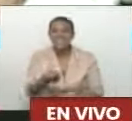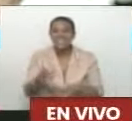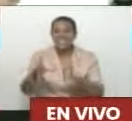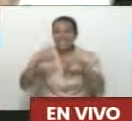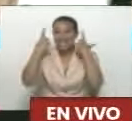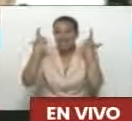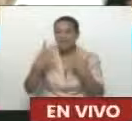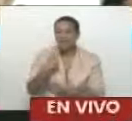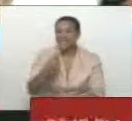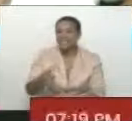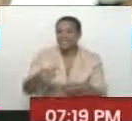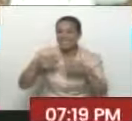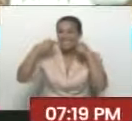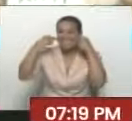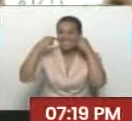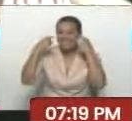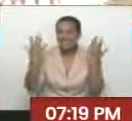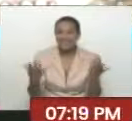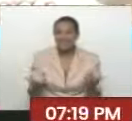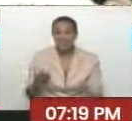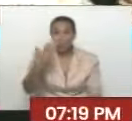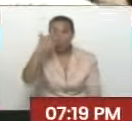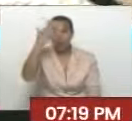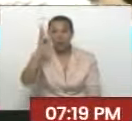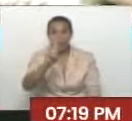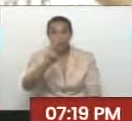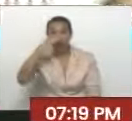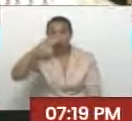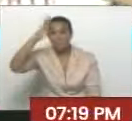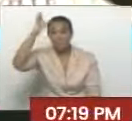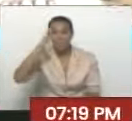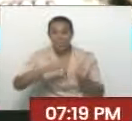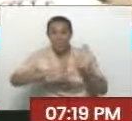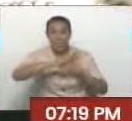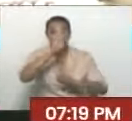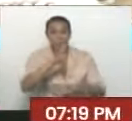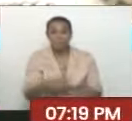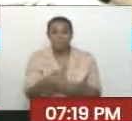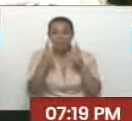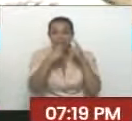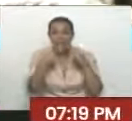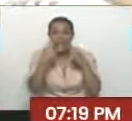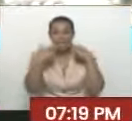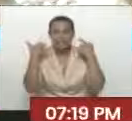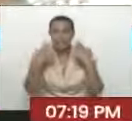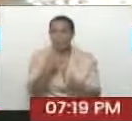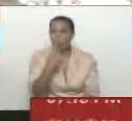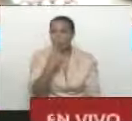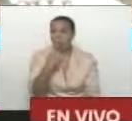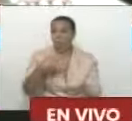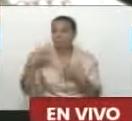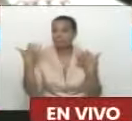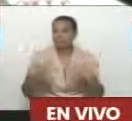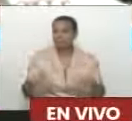Guaira? El diablo es alto, vale, como 2 metros. Va a ver esa boca, diablo, va a ver.